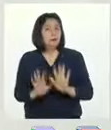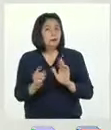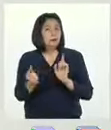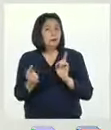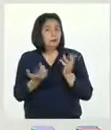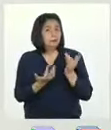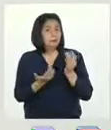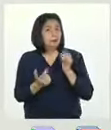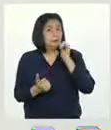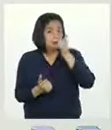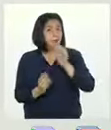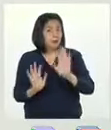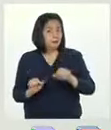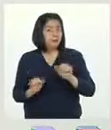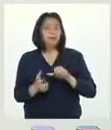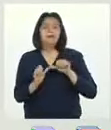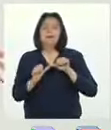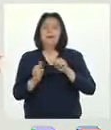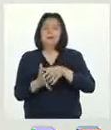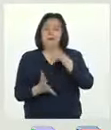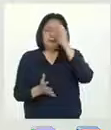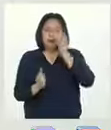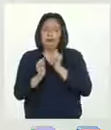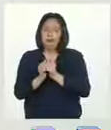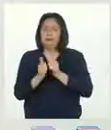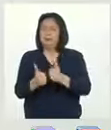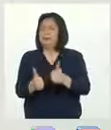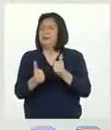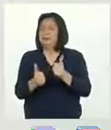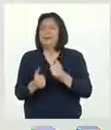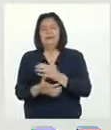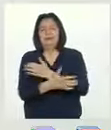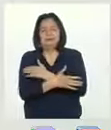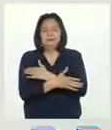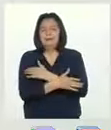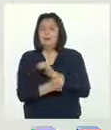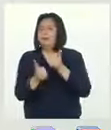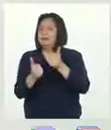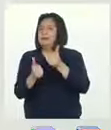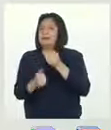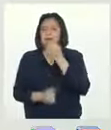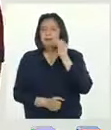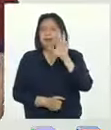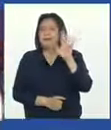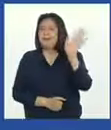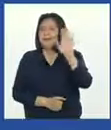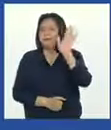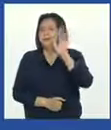Los espero mañana para seguir aprendiendo juntos y pasándola súper. Les mando un abrazo y que estén muy bien.